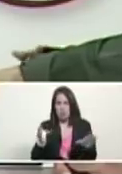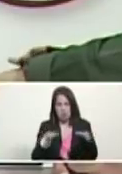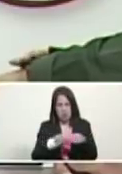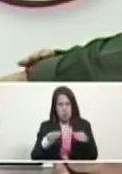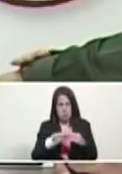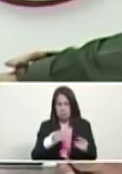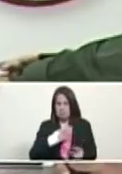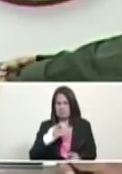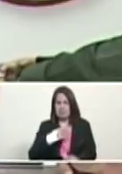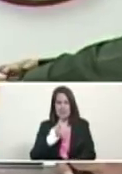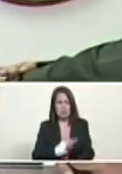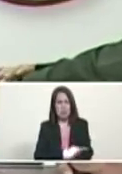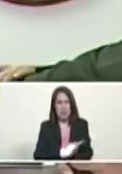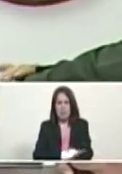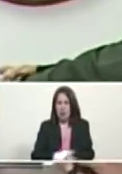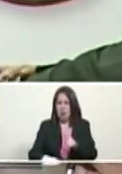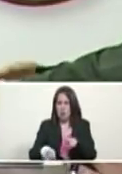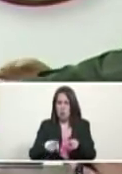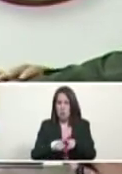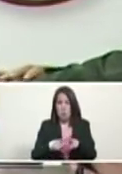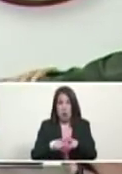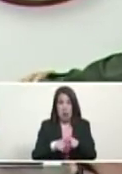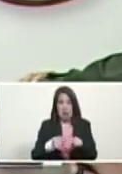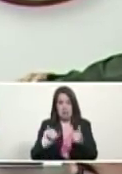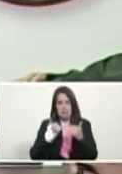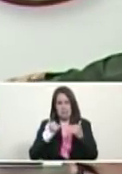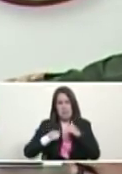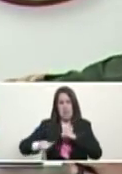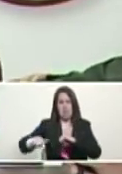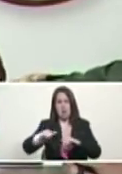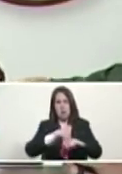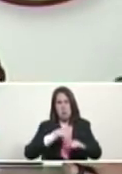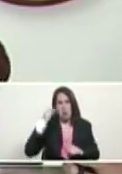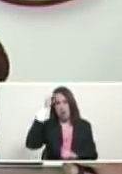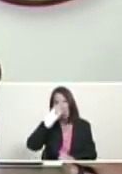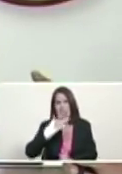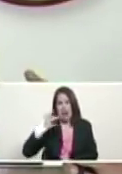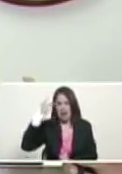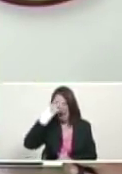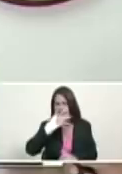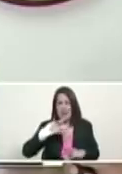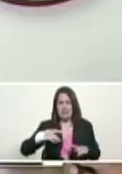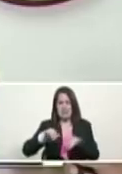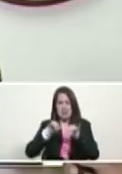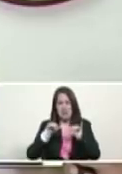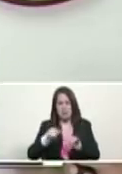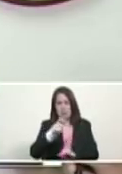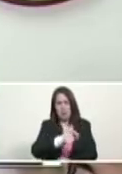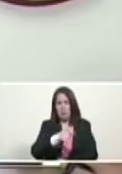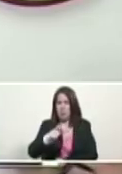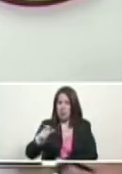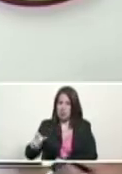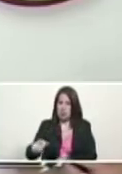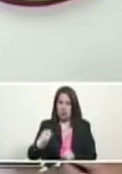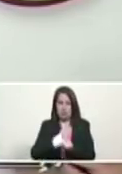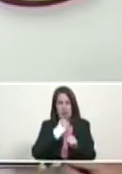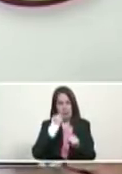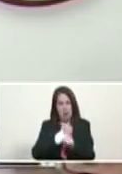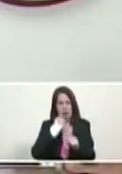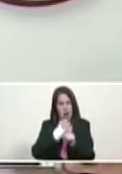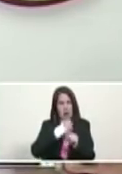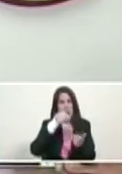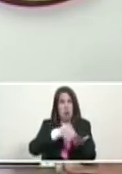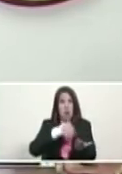mis hermanos. Somos lo mismo, ¿vale? Somos la misma raza, la misma clase, la misma gente, la clase obrera. Somos lo